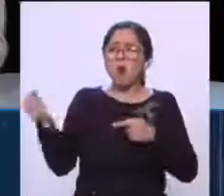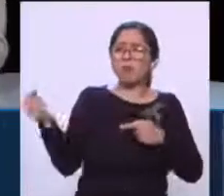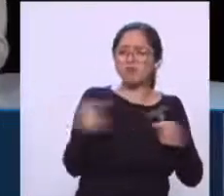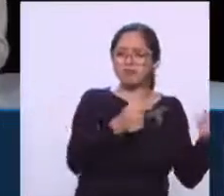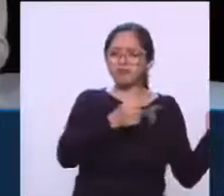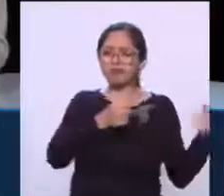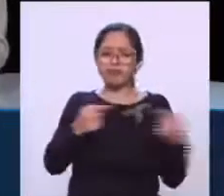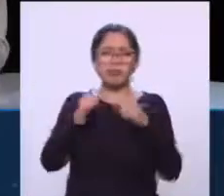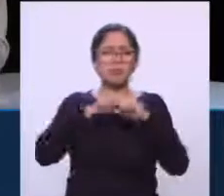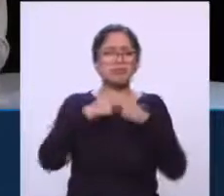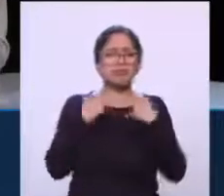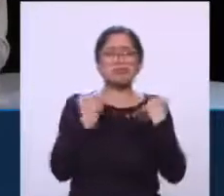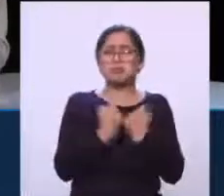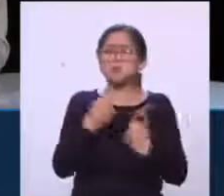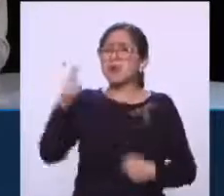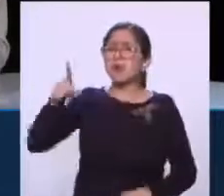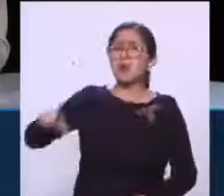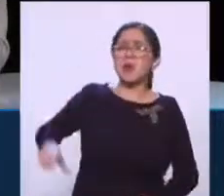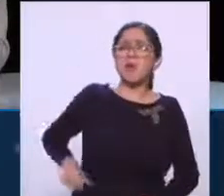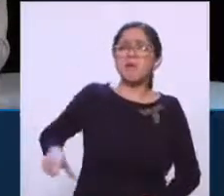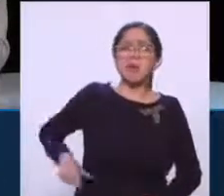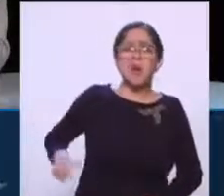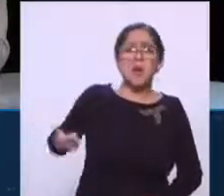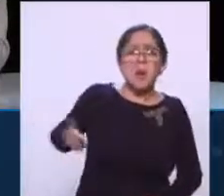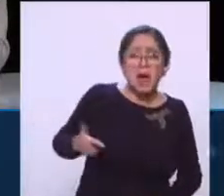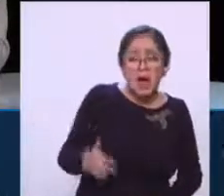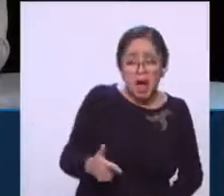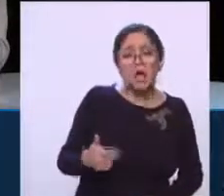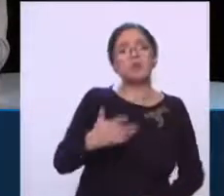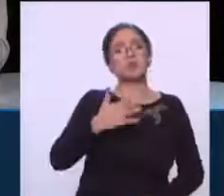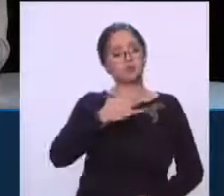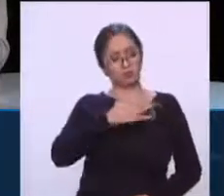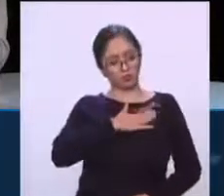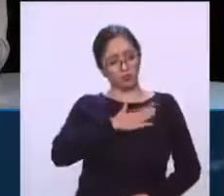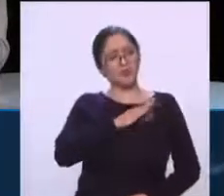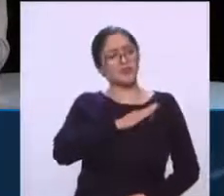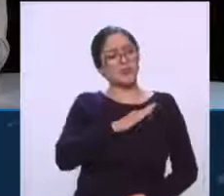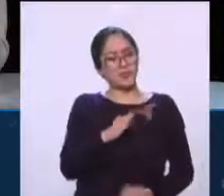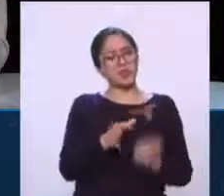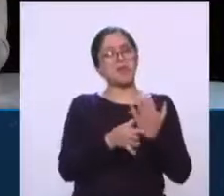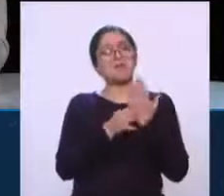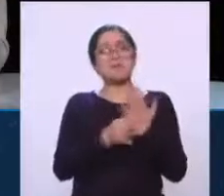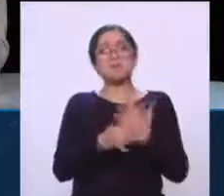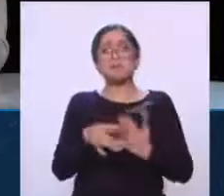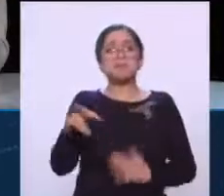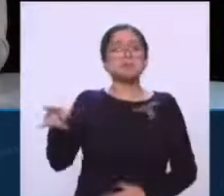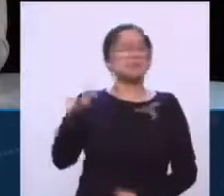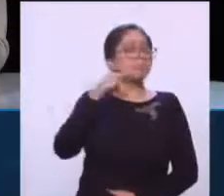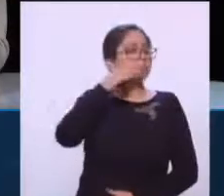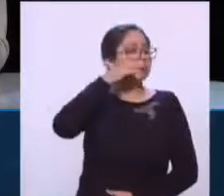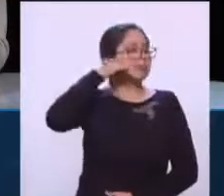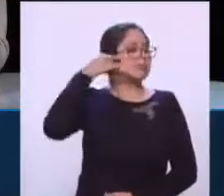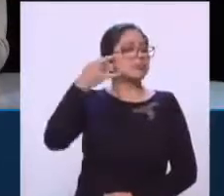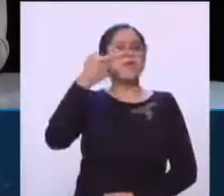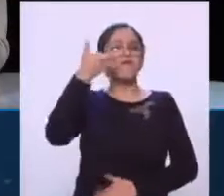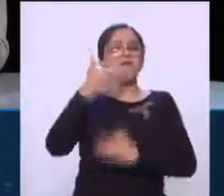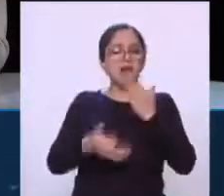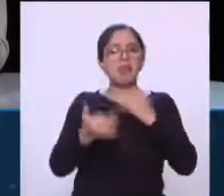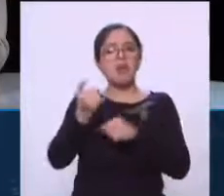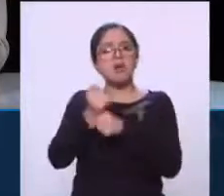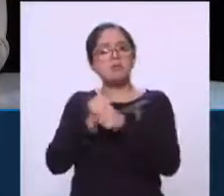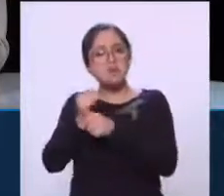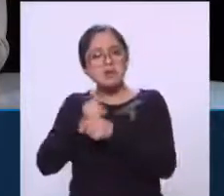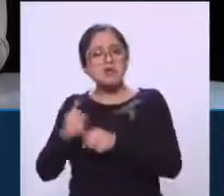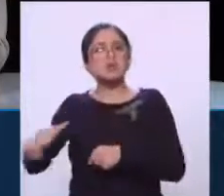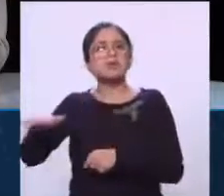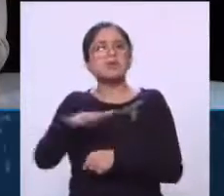ante un gobierno estatal que yo me atrevo a sostener también, cuando menos ha sido omiso en la investigación de estos delitos, y en